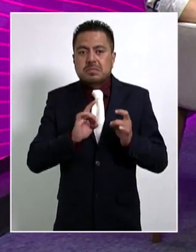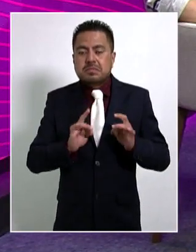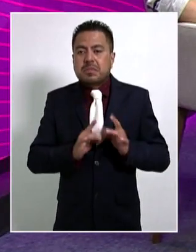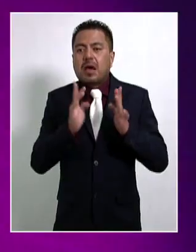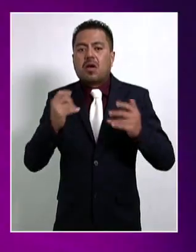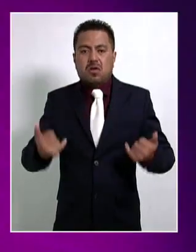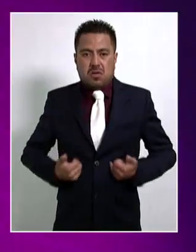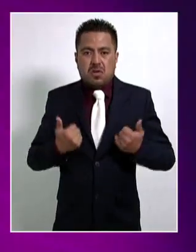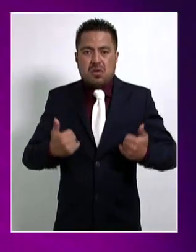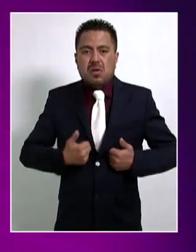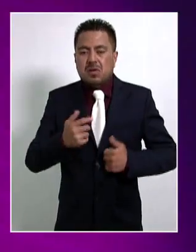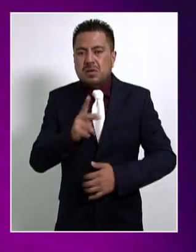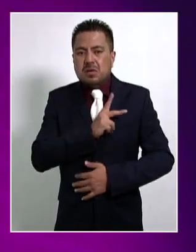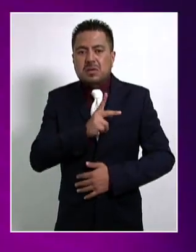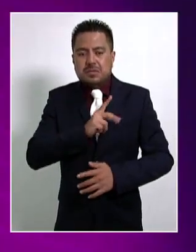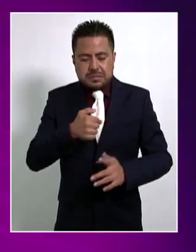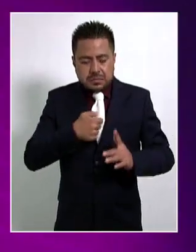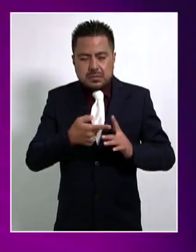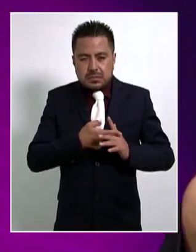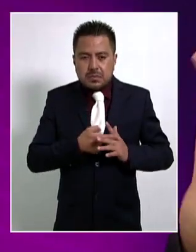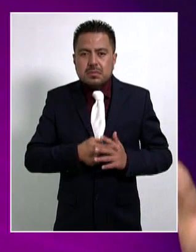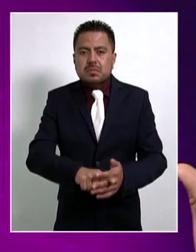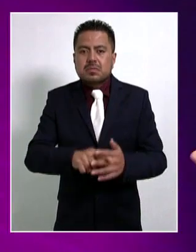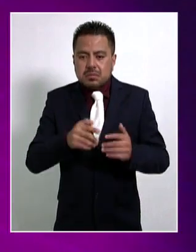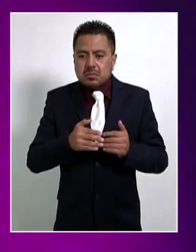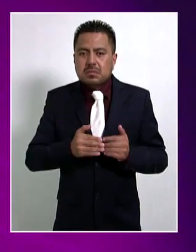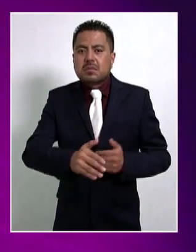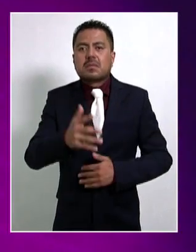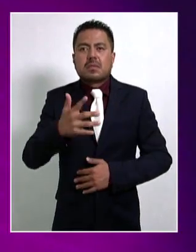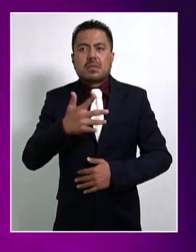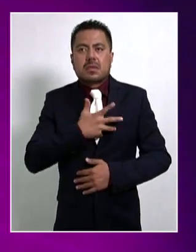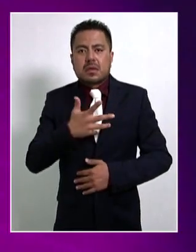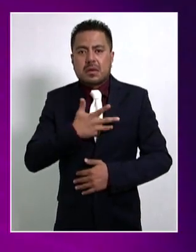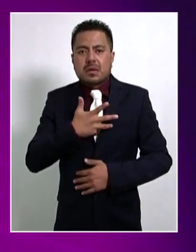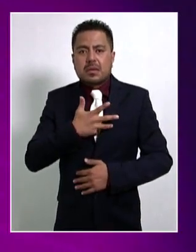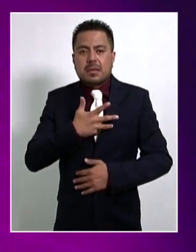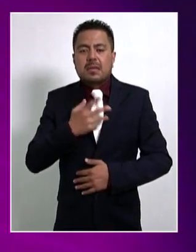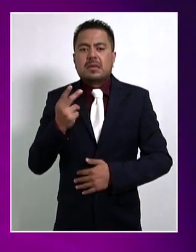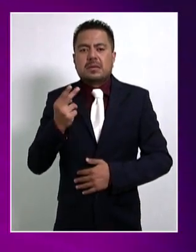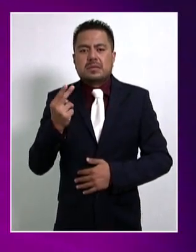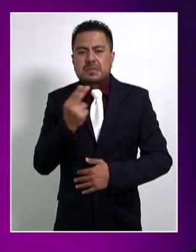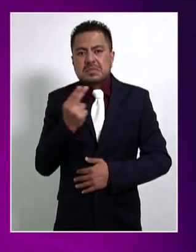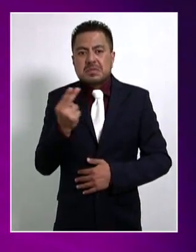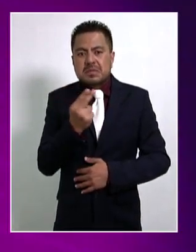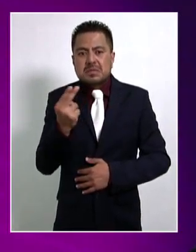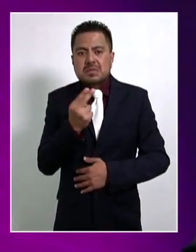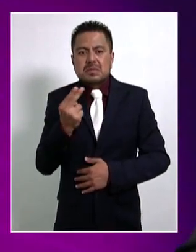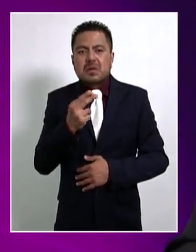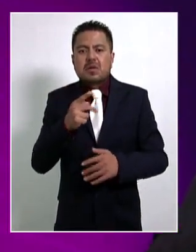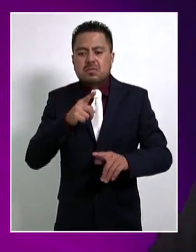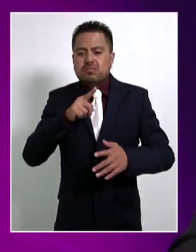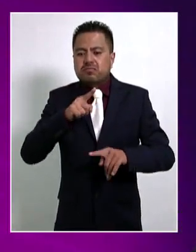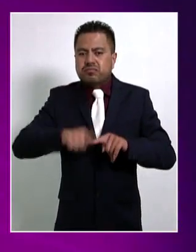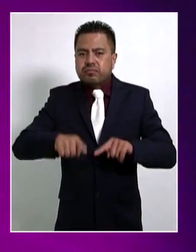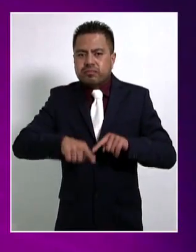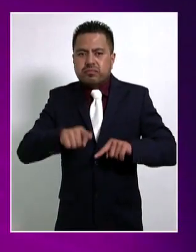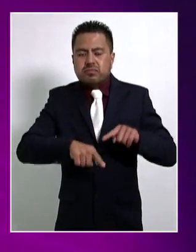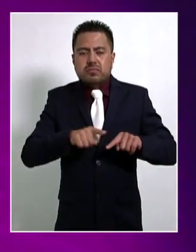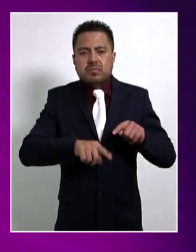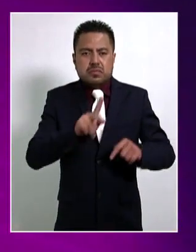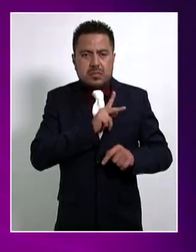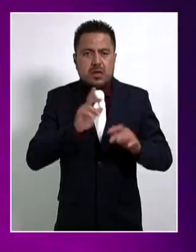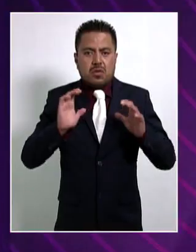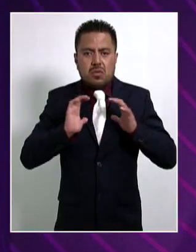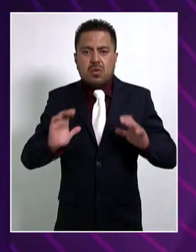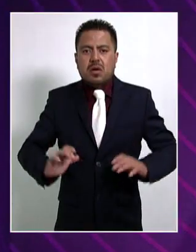en la adolescencia comencé a tener la necesidad de modificar mi